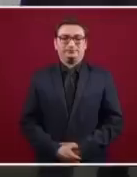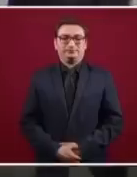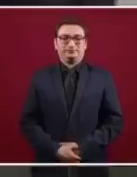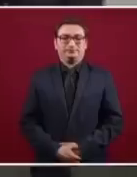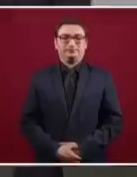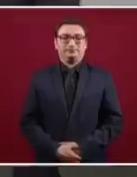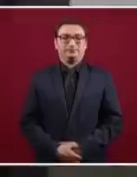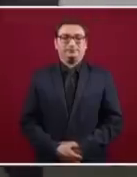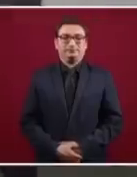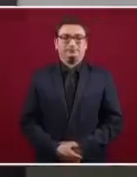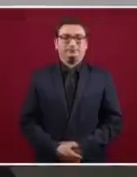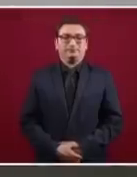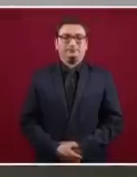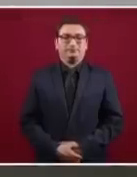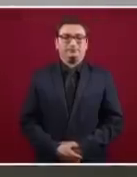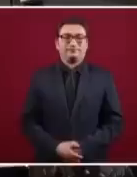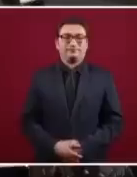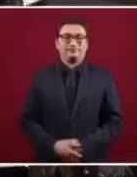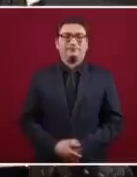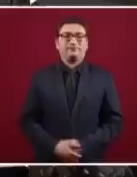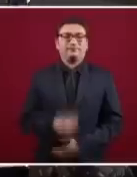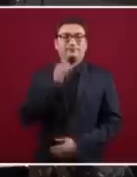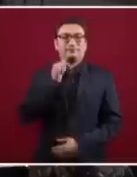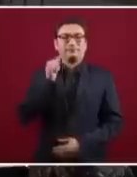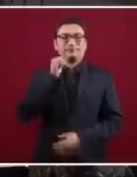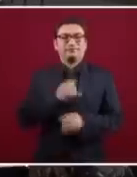el día de ayer informamos sobre